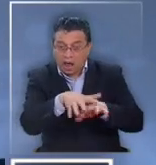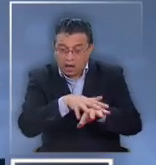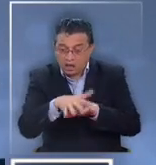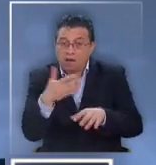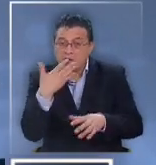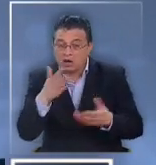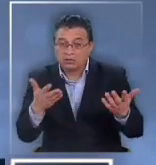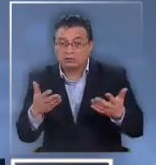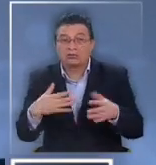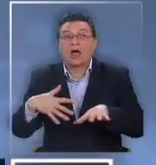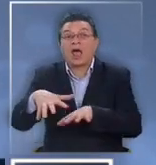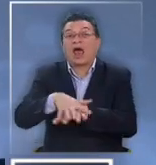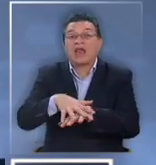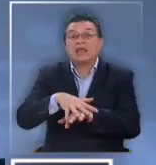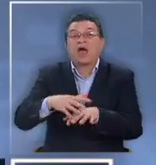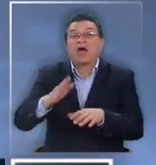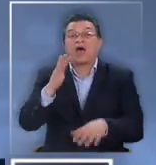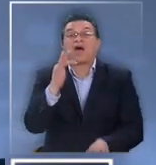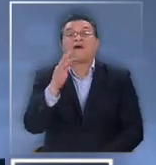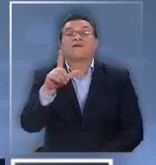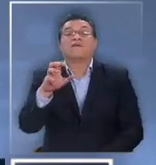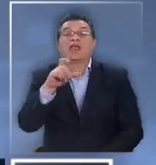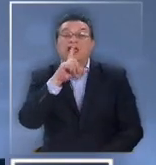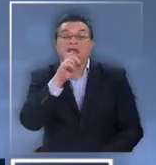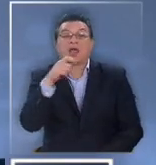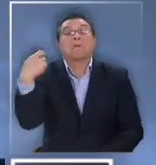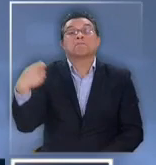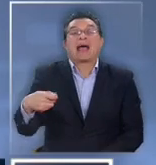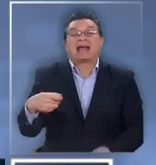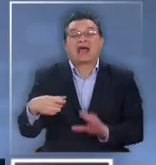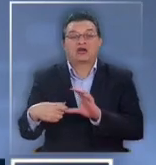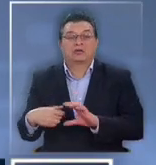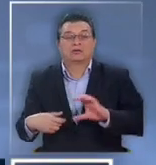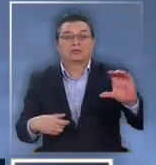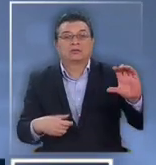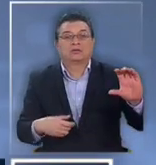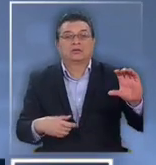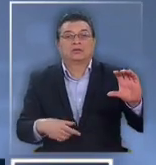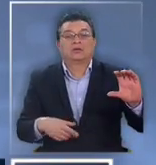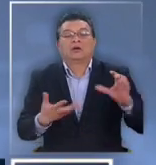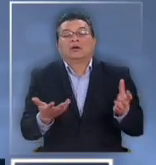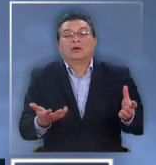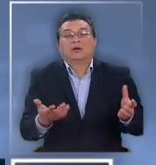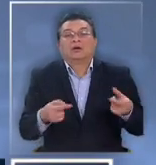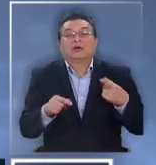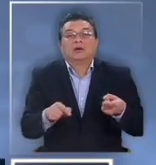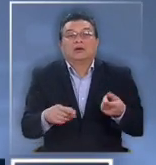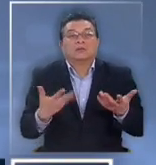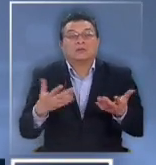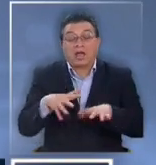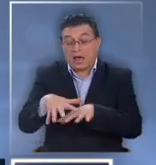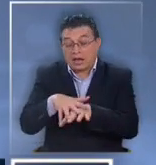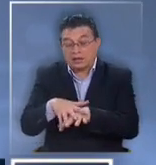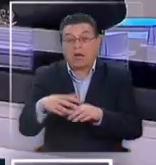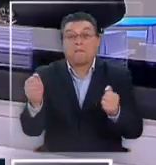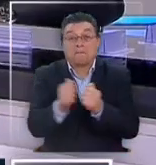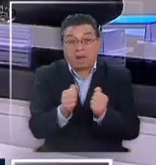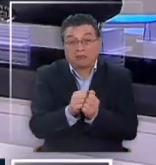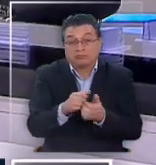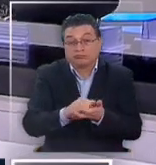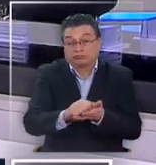el flete de la harina es mucho más caro y después te podría decir pero con la harina se hace pan